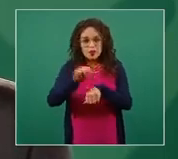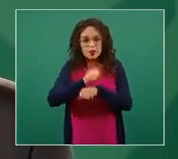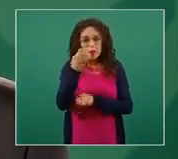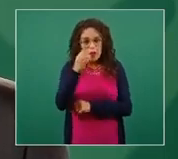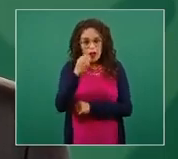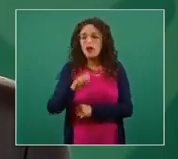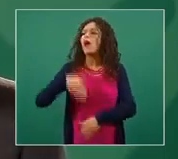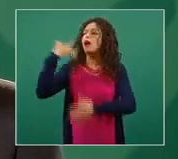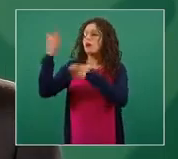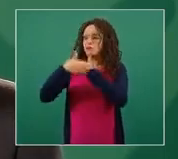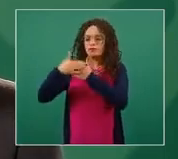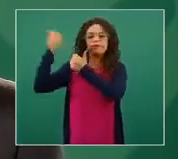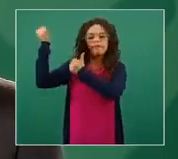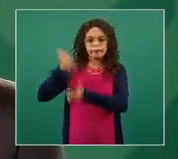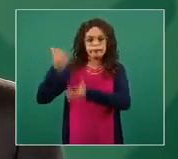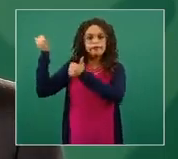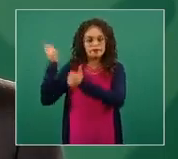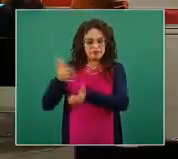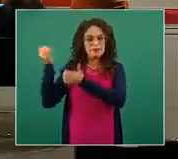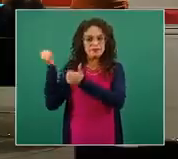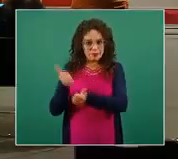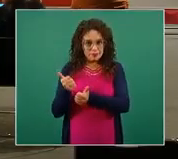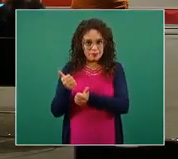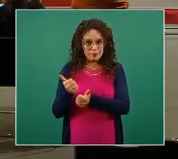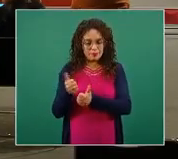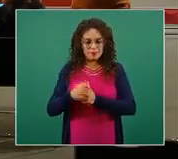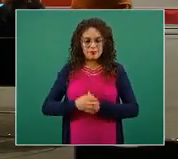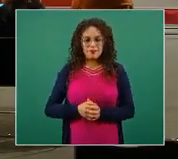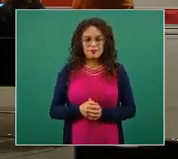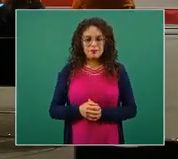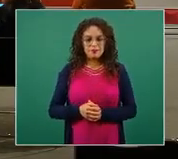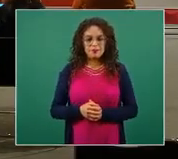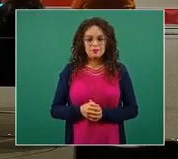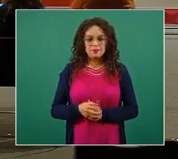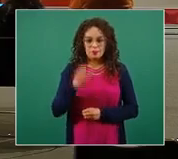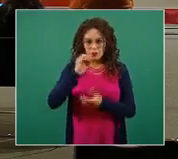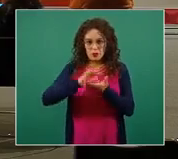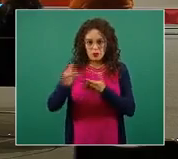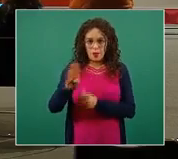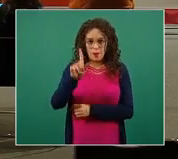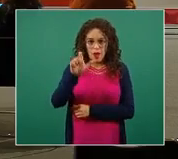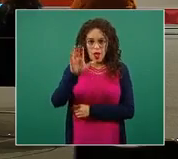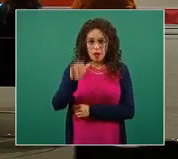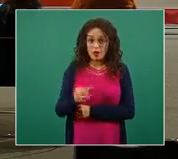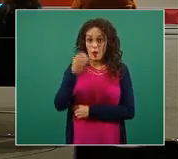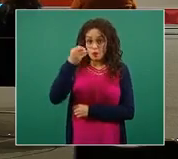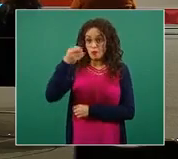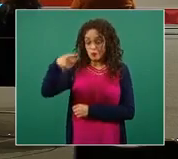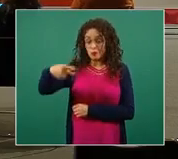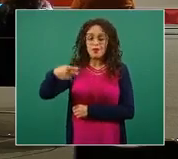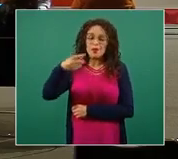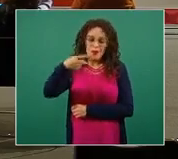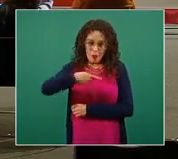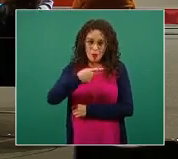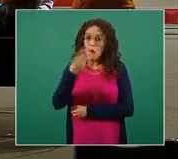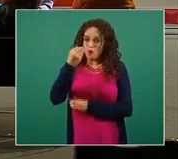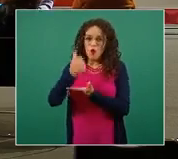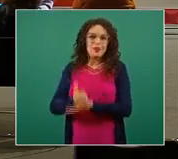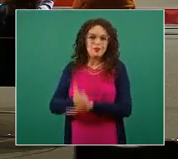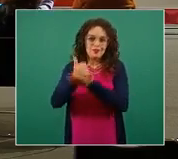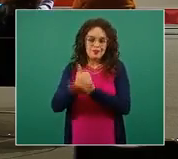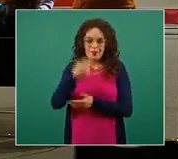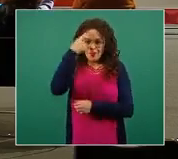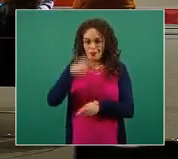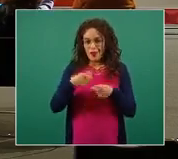enero y las dos primeras semanas de febrero. Muchas gracias, Blanca. Su pregunta ayudó mucho. Carlos